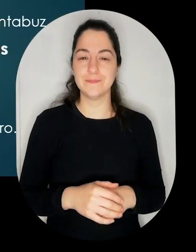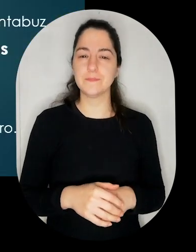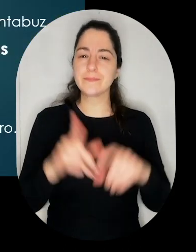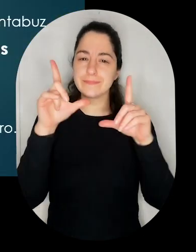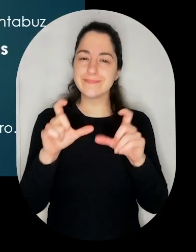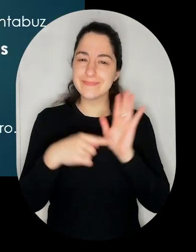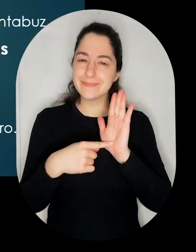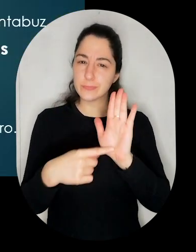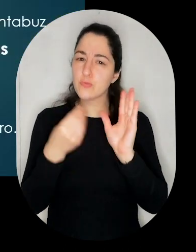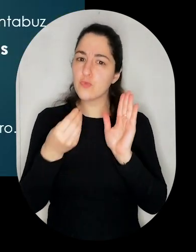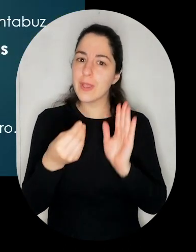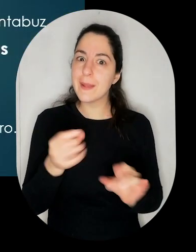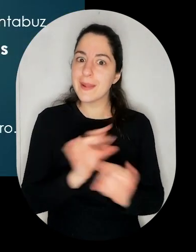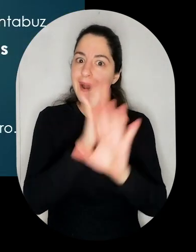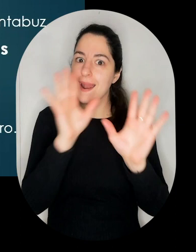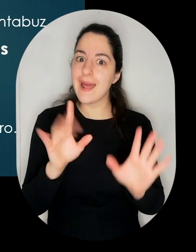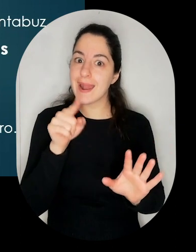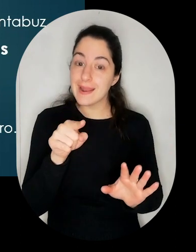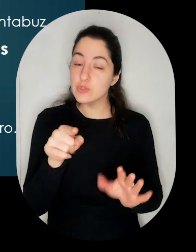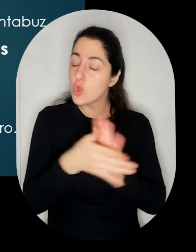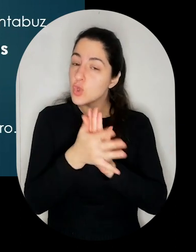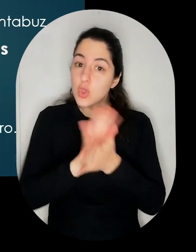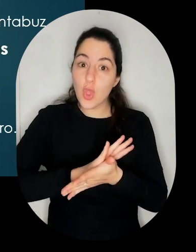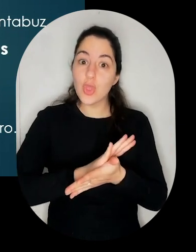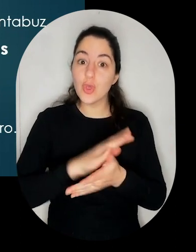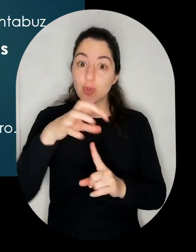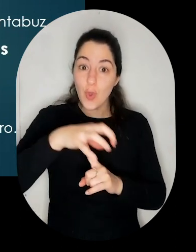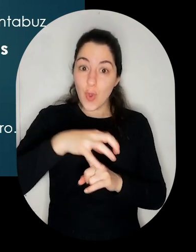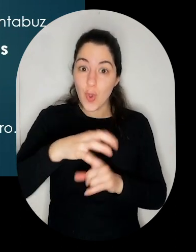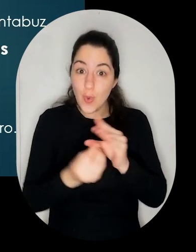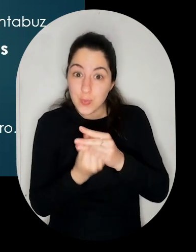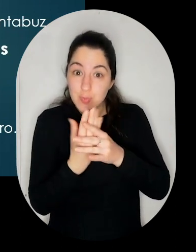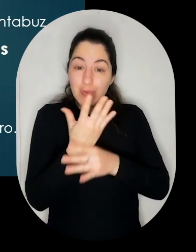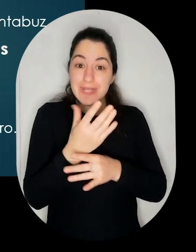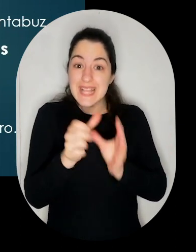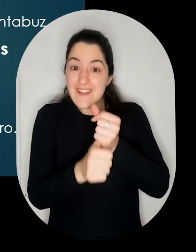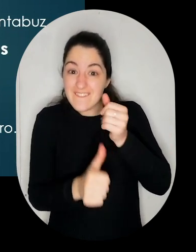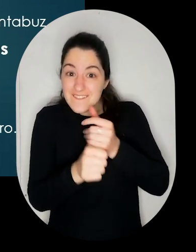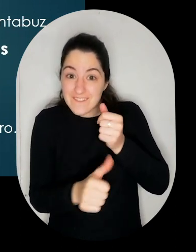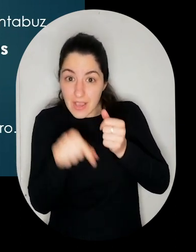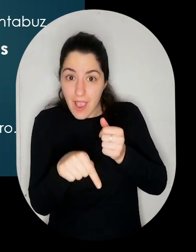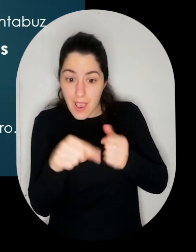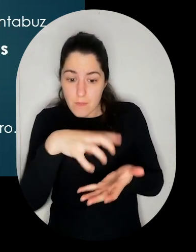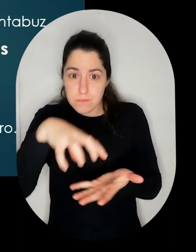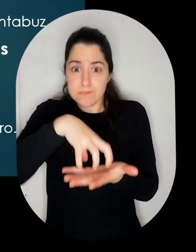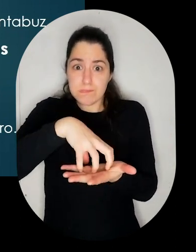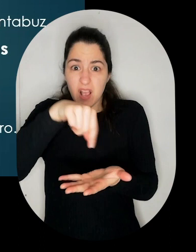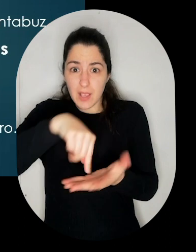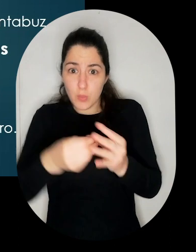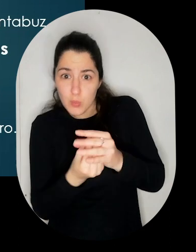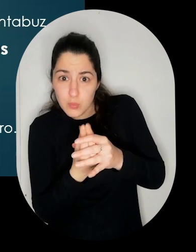Esta infografía es muy buena para aclarar que todos estos hongos que crecen en fecas no corresponden